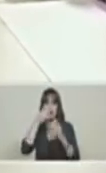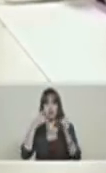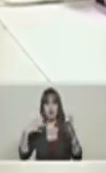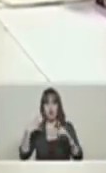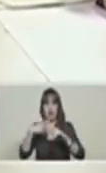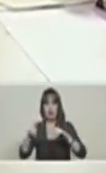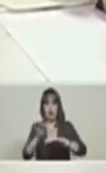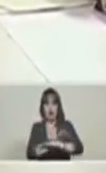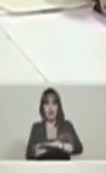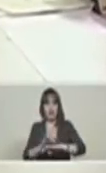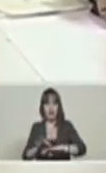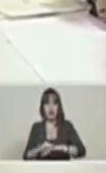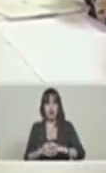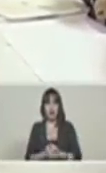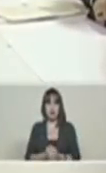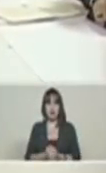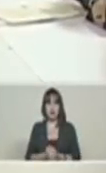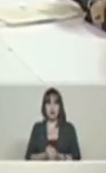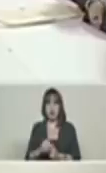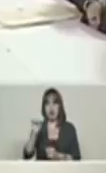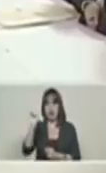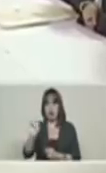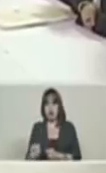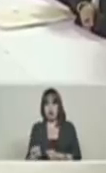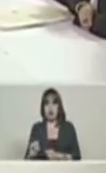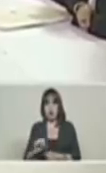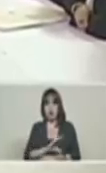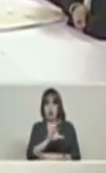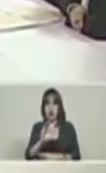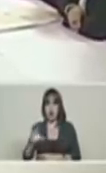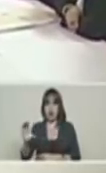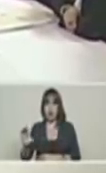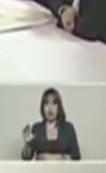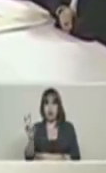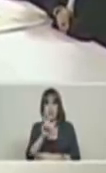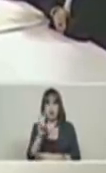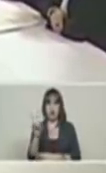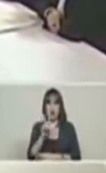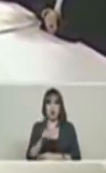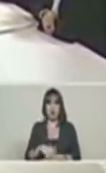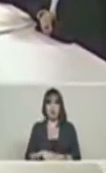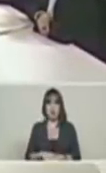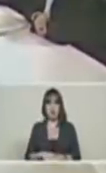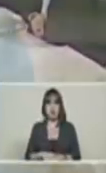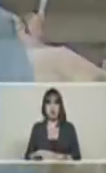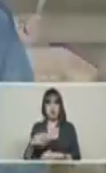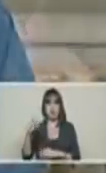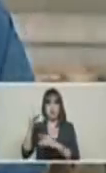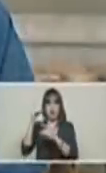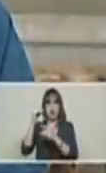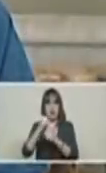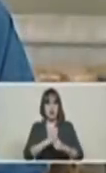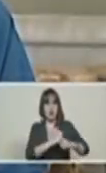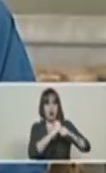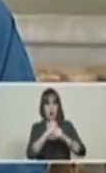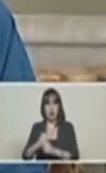fronterizos del sur y del Caribe venezolano, Bolívar, Delta Macuro,